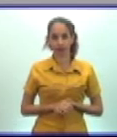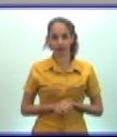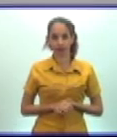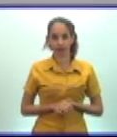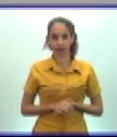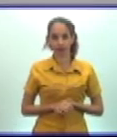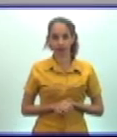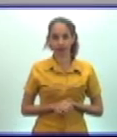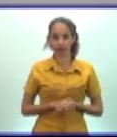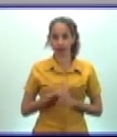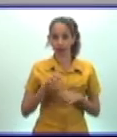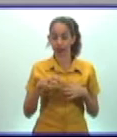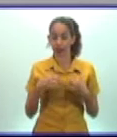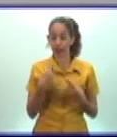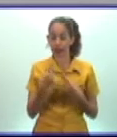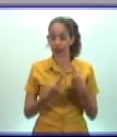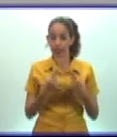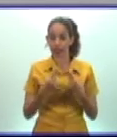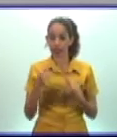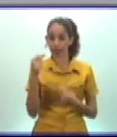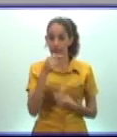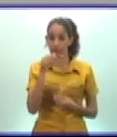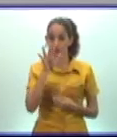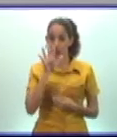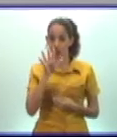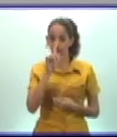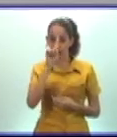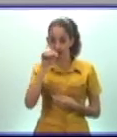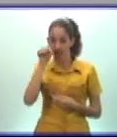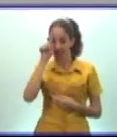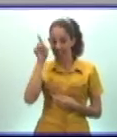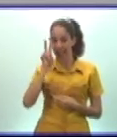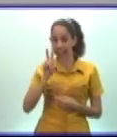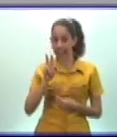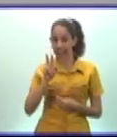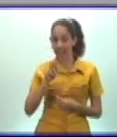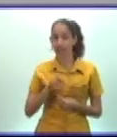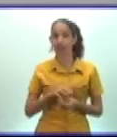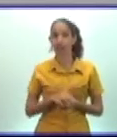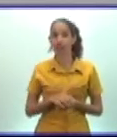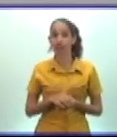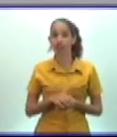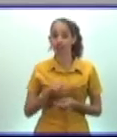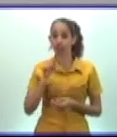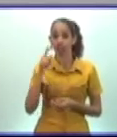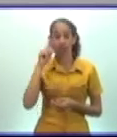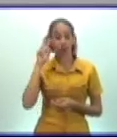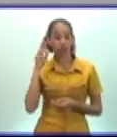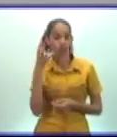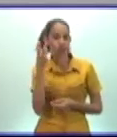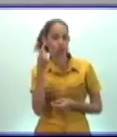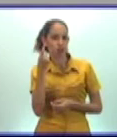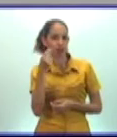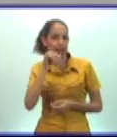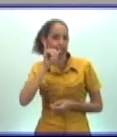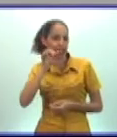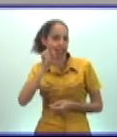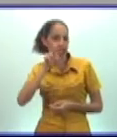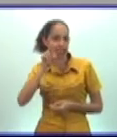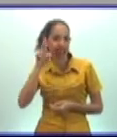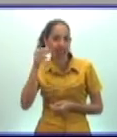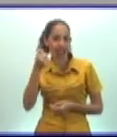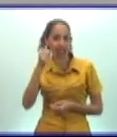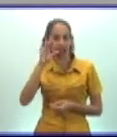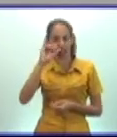Dejé el menos 5 raíz de 2 porque como la raíz de 2 es un número irracional, lo trabajamos al